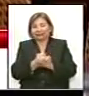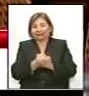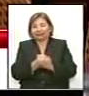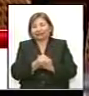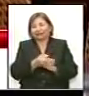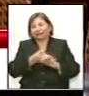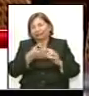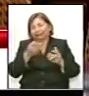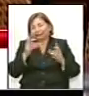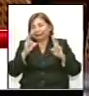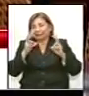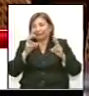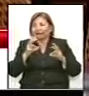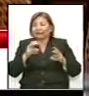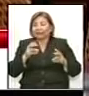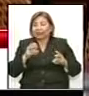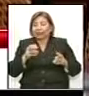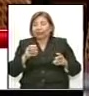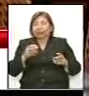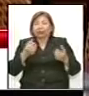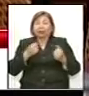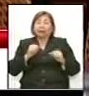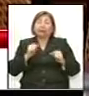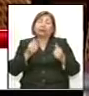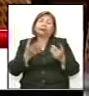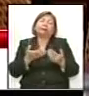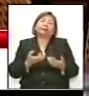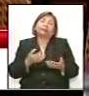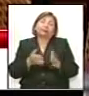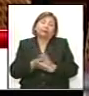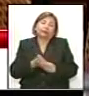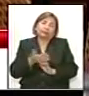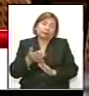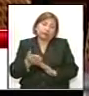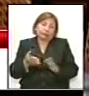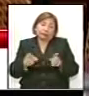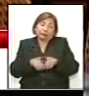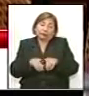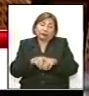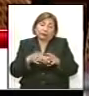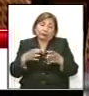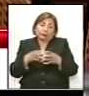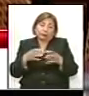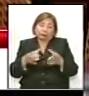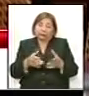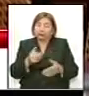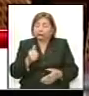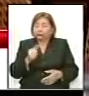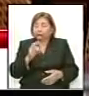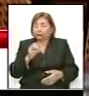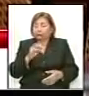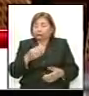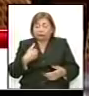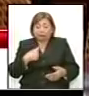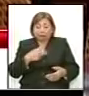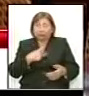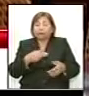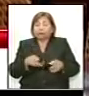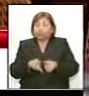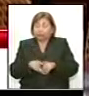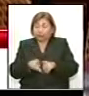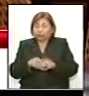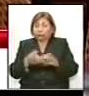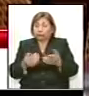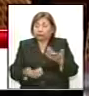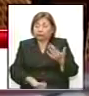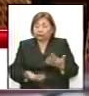tema. La población quiere salir, tanto al Congreso como a la Comisión ADO. Nosotros estamos diciendo que vamos a